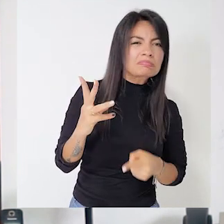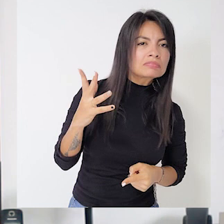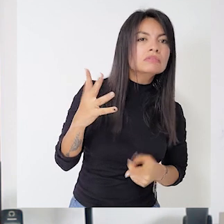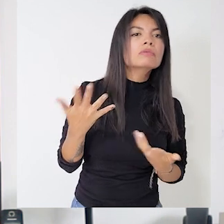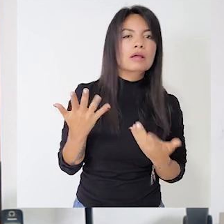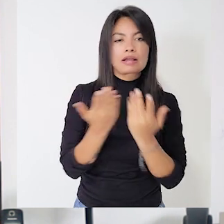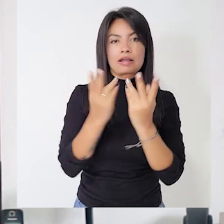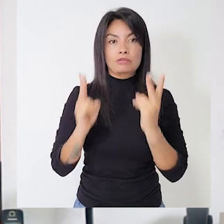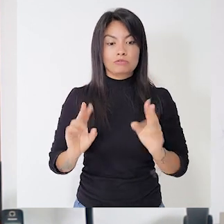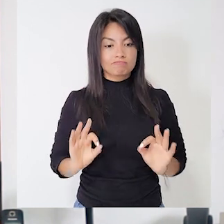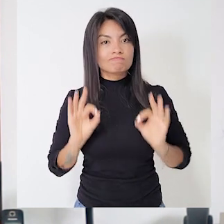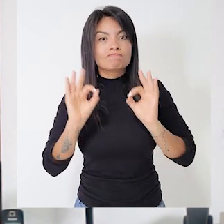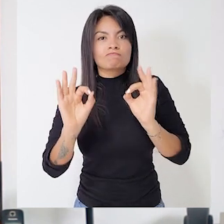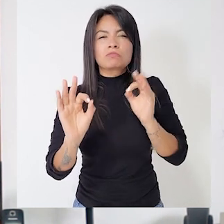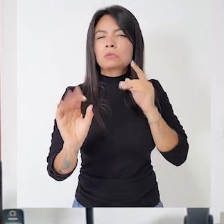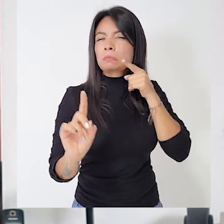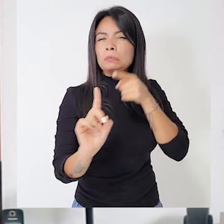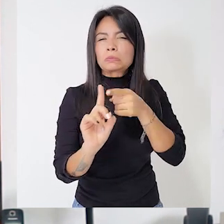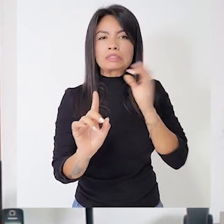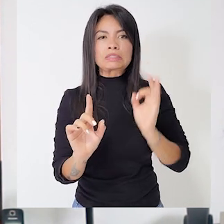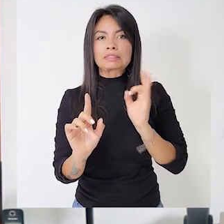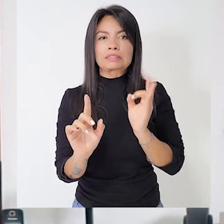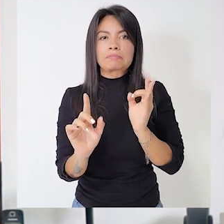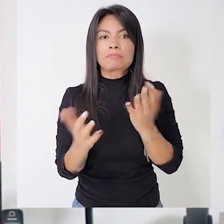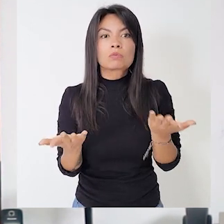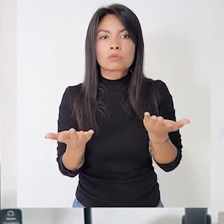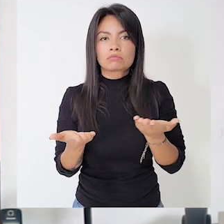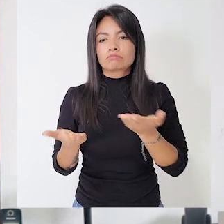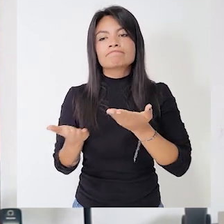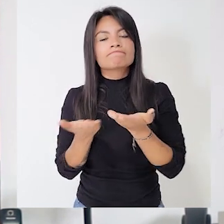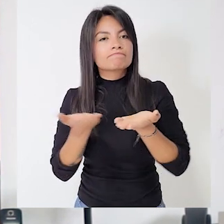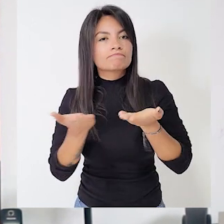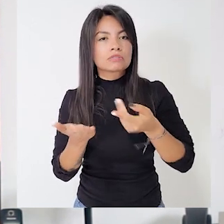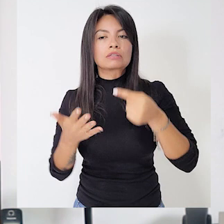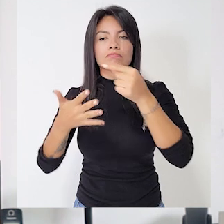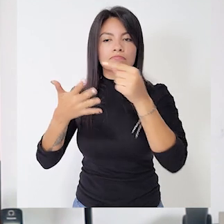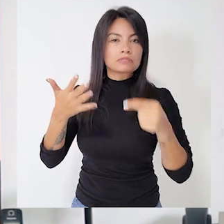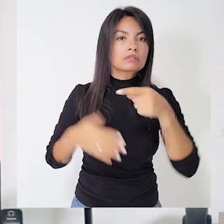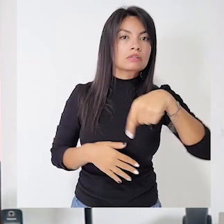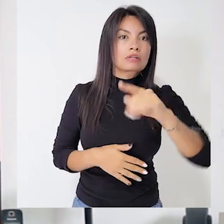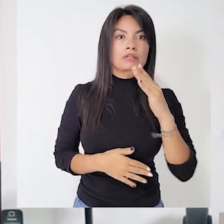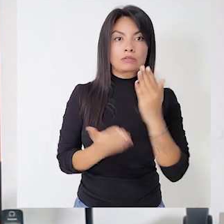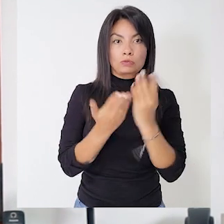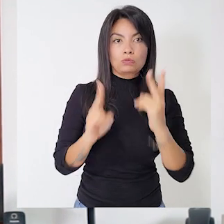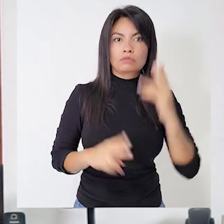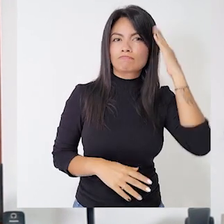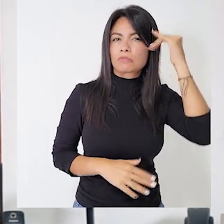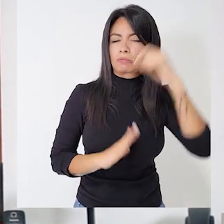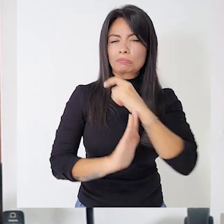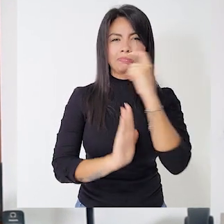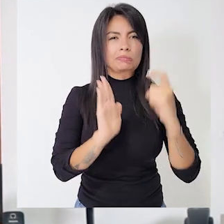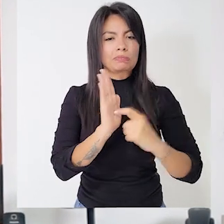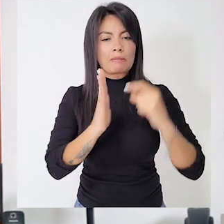una educación pertinente, siempre, para que esta educación que reciben sus hijos, tanto académica